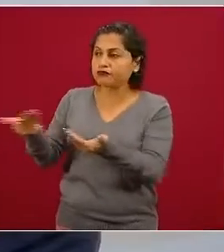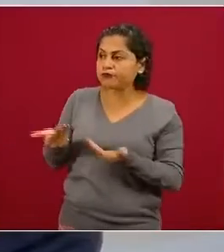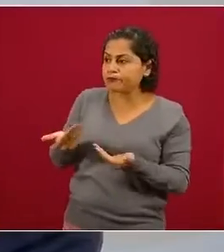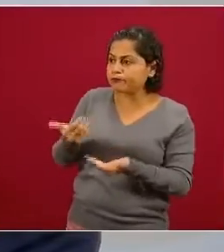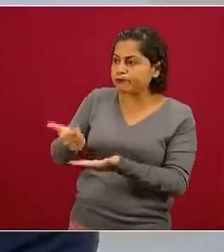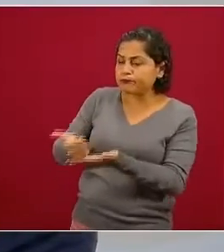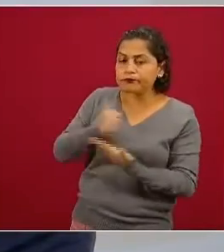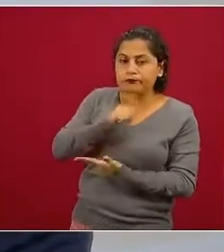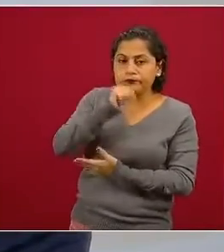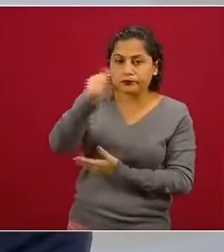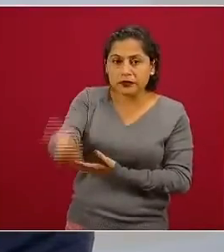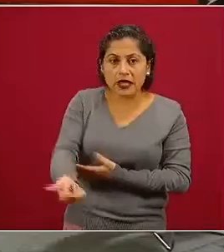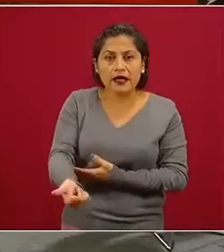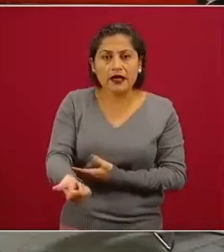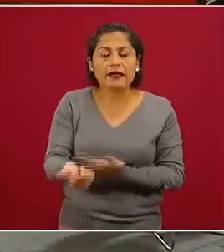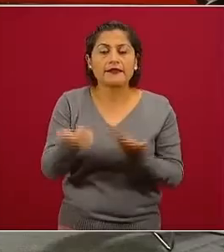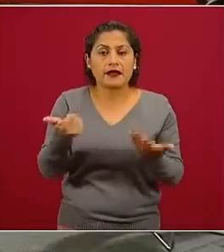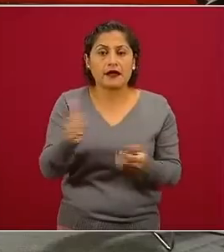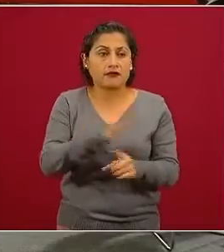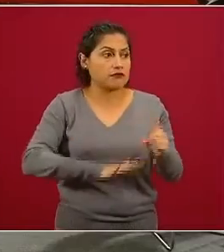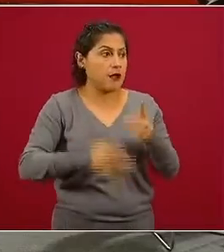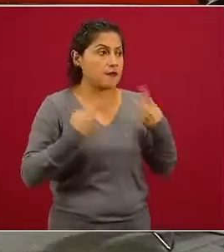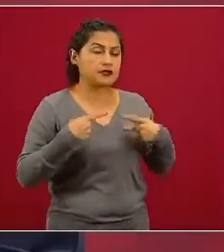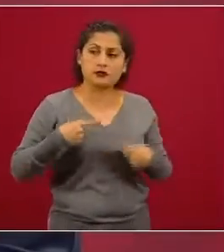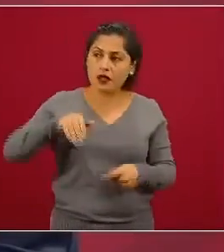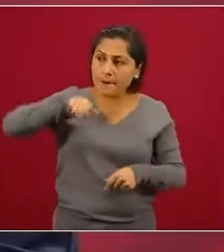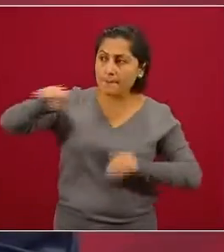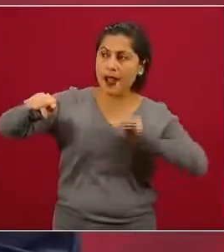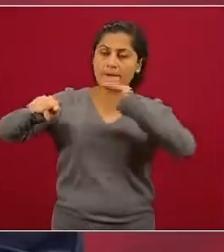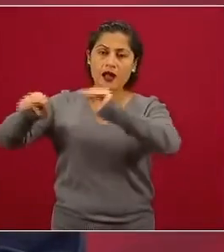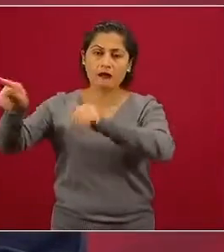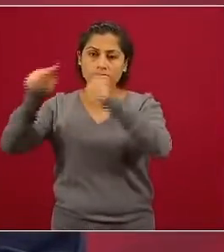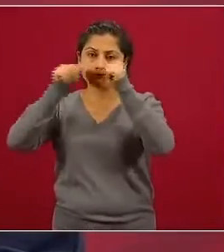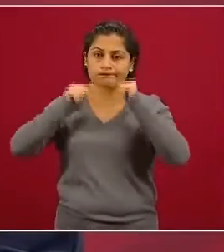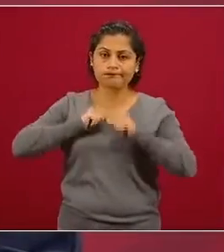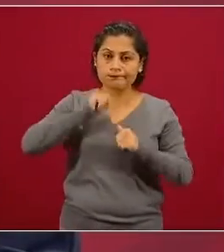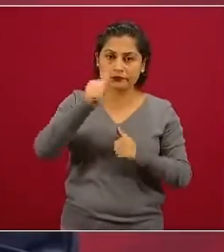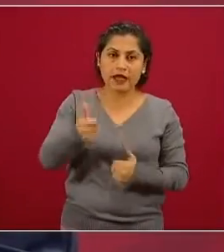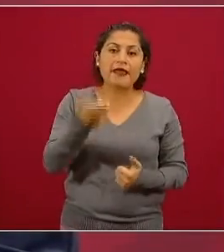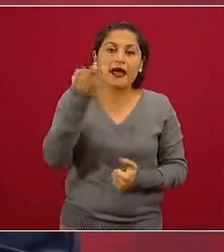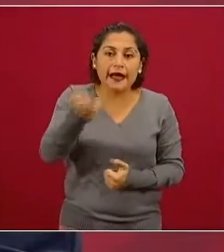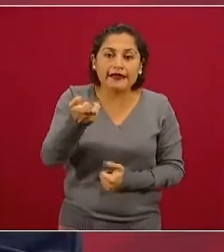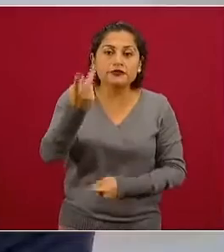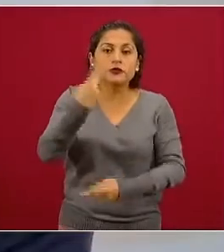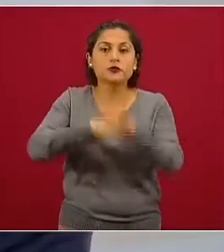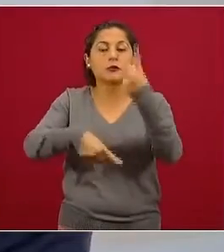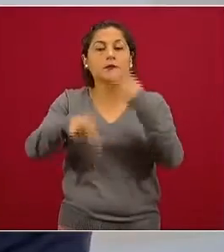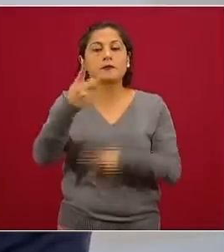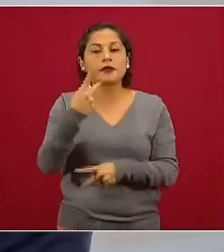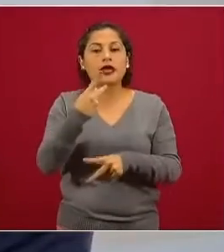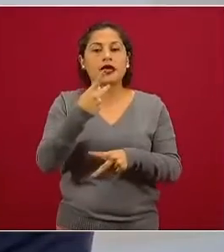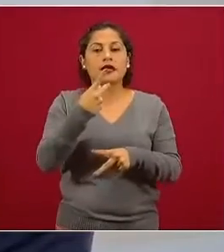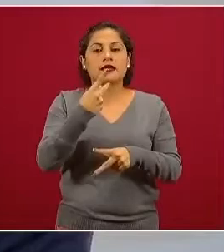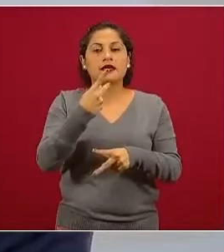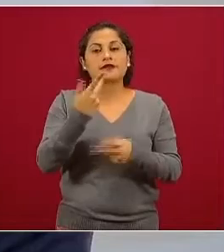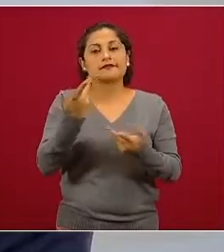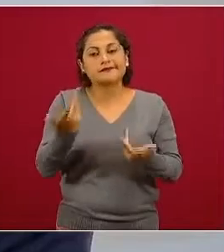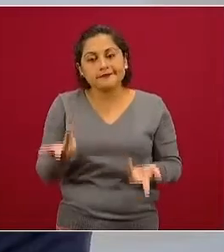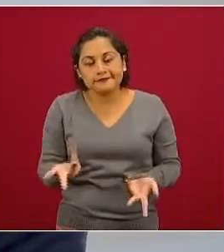relación a digamos, todas las entidades de poder, tanto de poder digamos, estatal como de